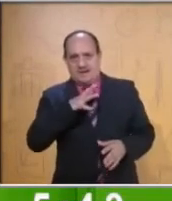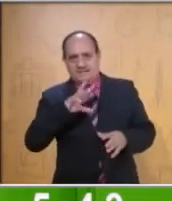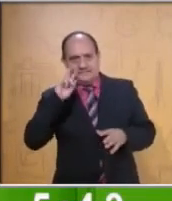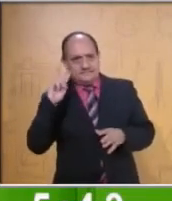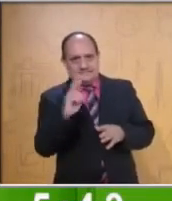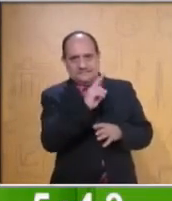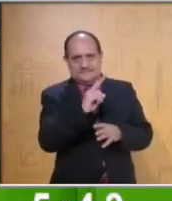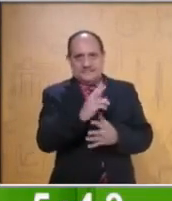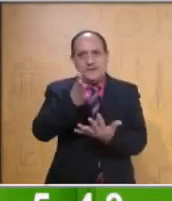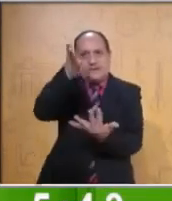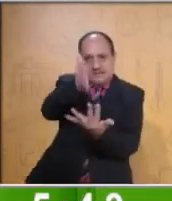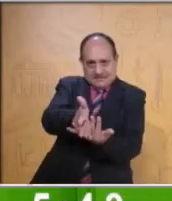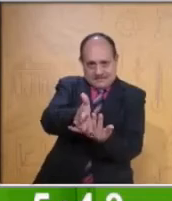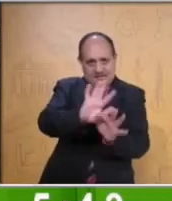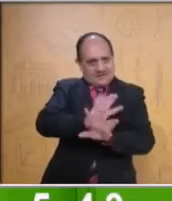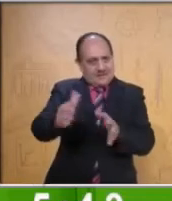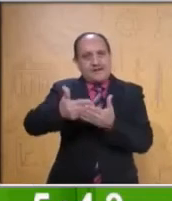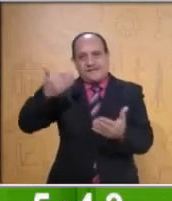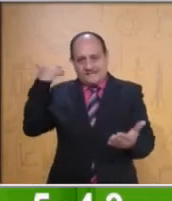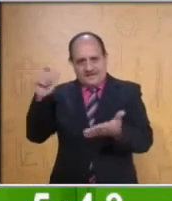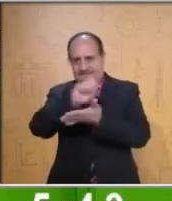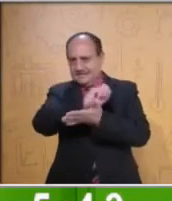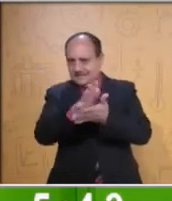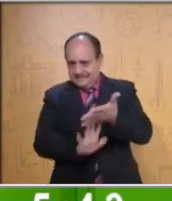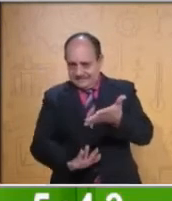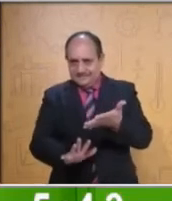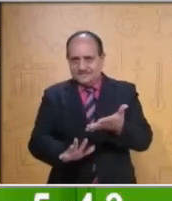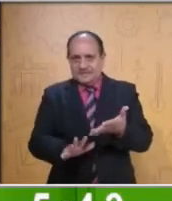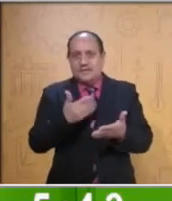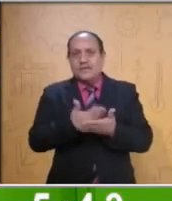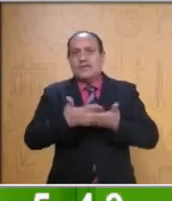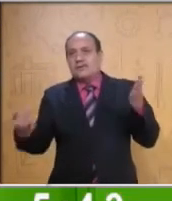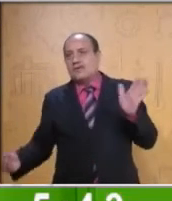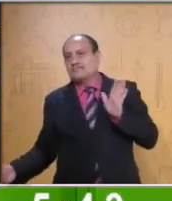mediana. Ya hicimos este procedimiento, pero yo ahora